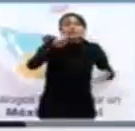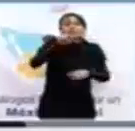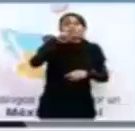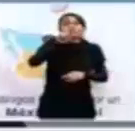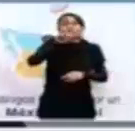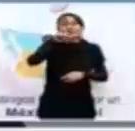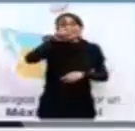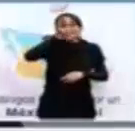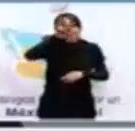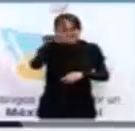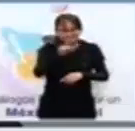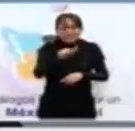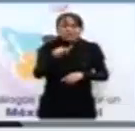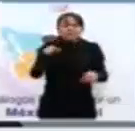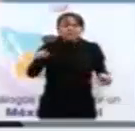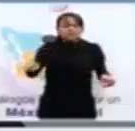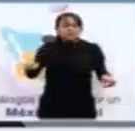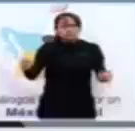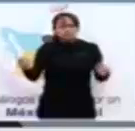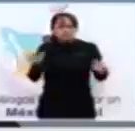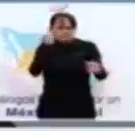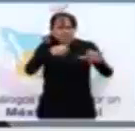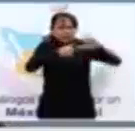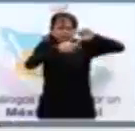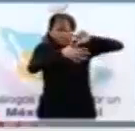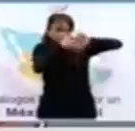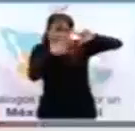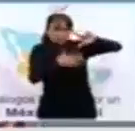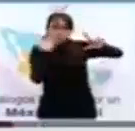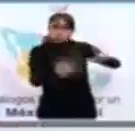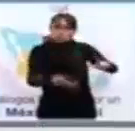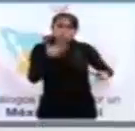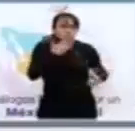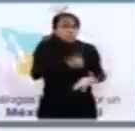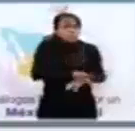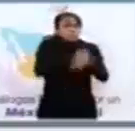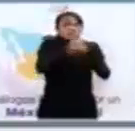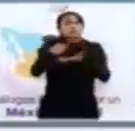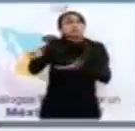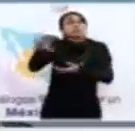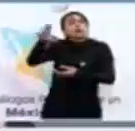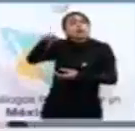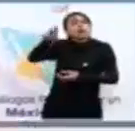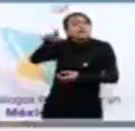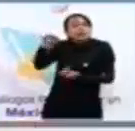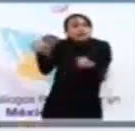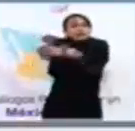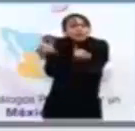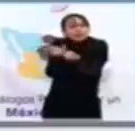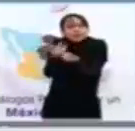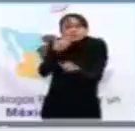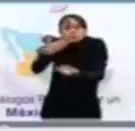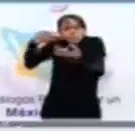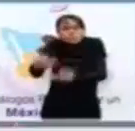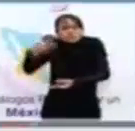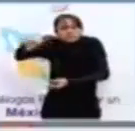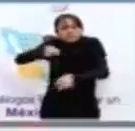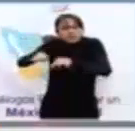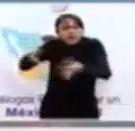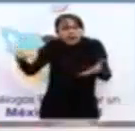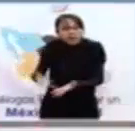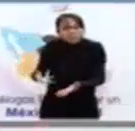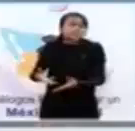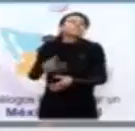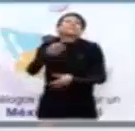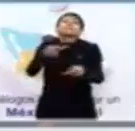Latina, Coneval lo es. Como lo es, y quiero decir en estos temas territoriales, algo que es extraordinario. Cuando en